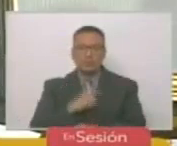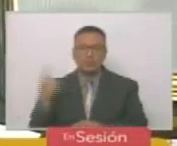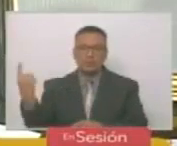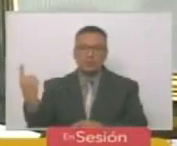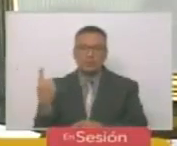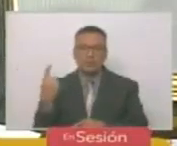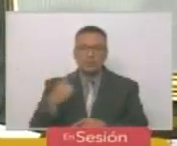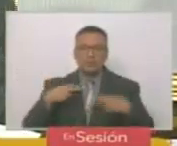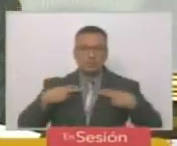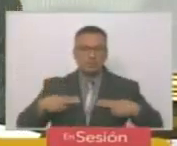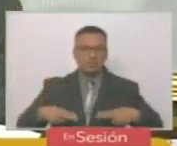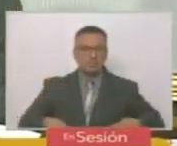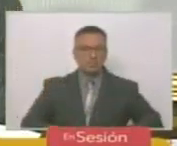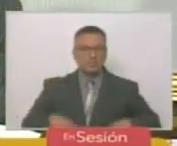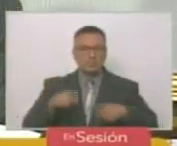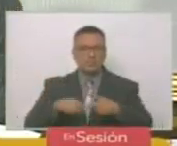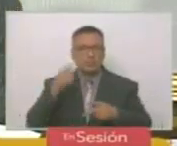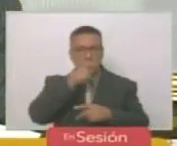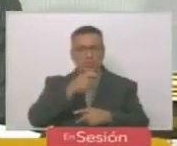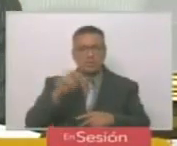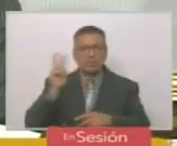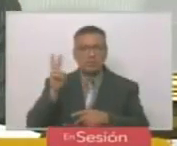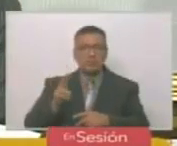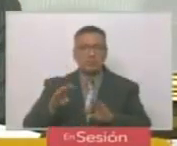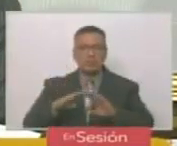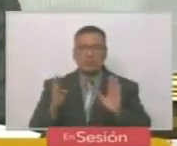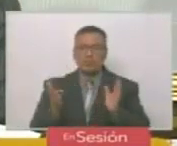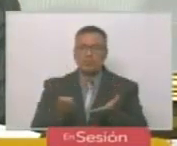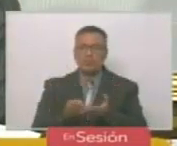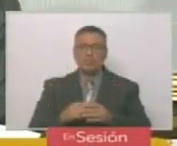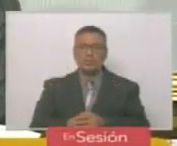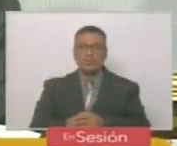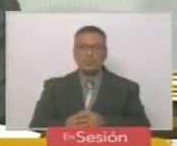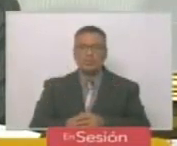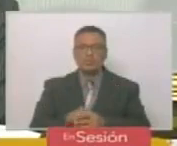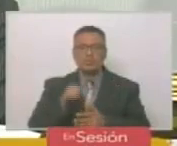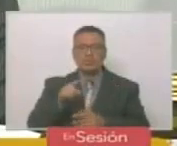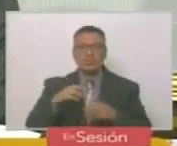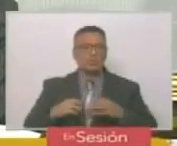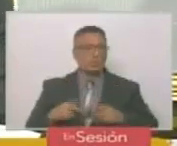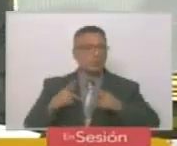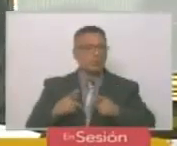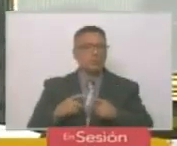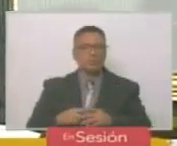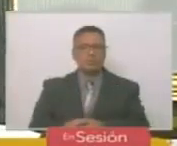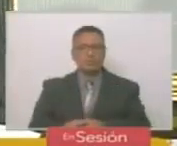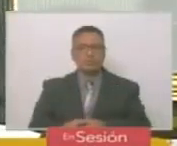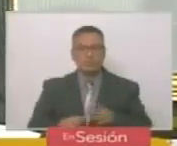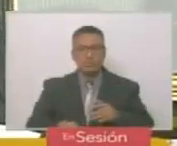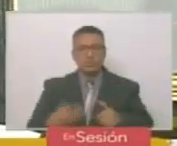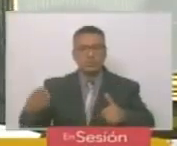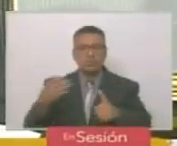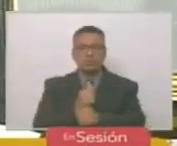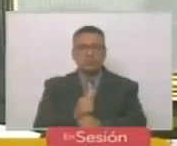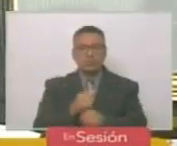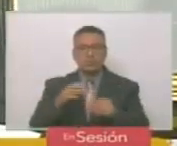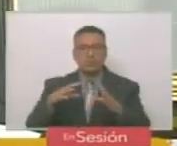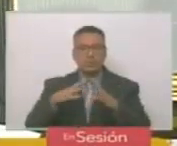la humanidad y contra la población del planeta entero, sino como una oportunidad para lograr sus